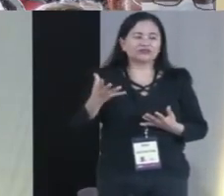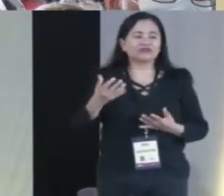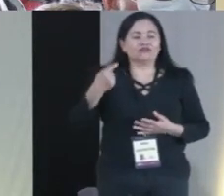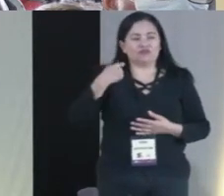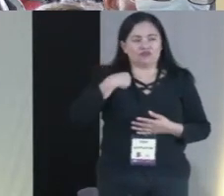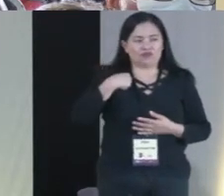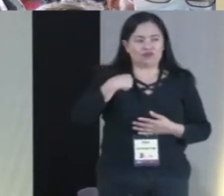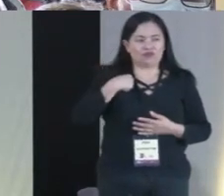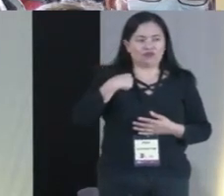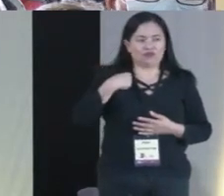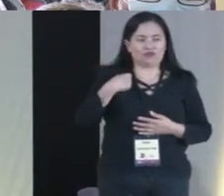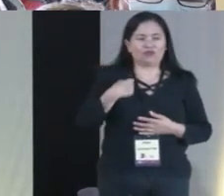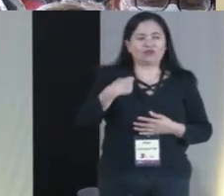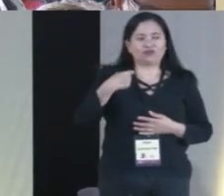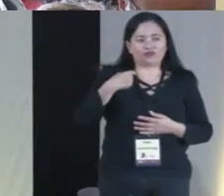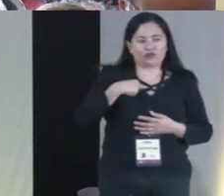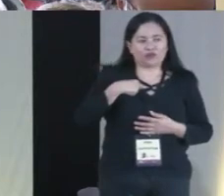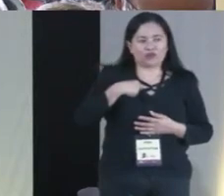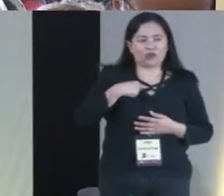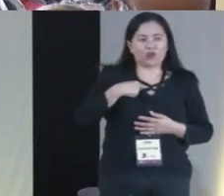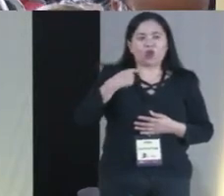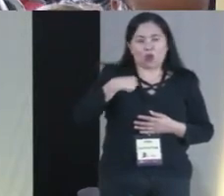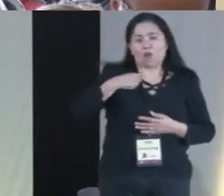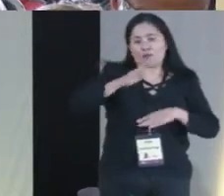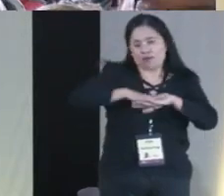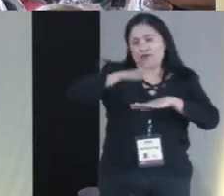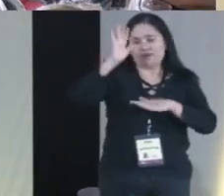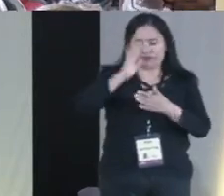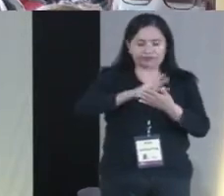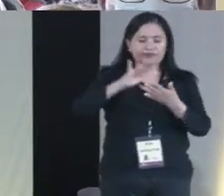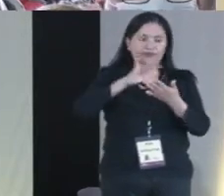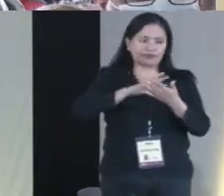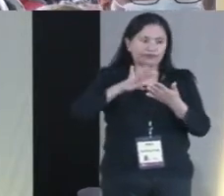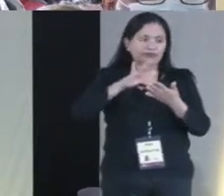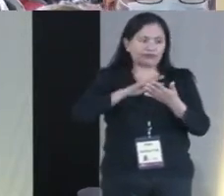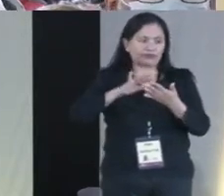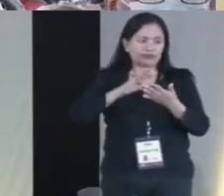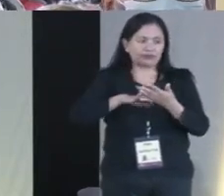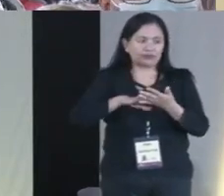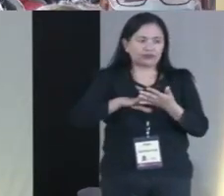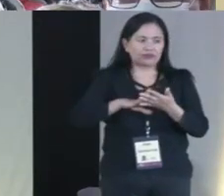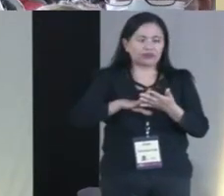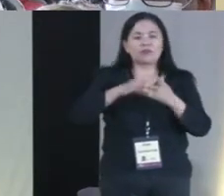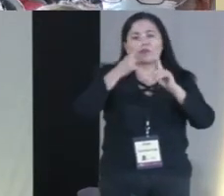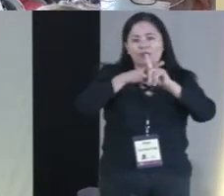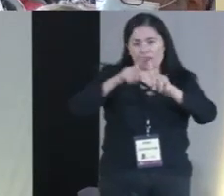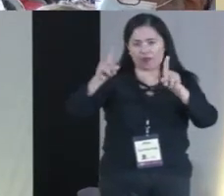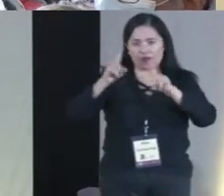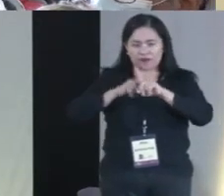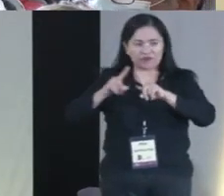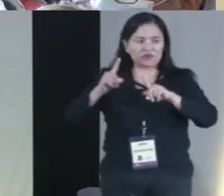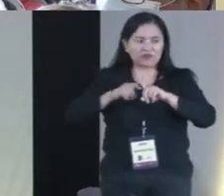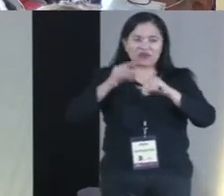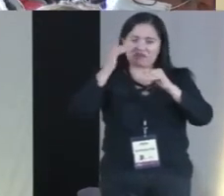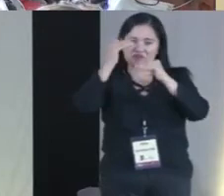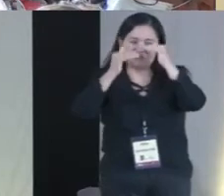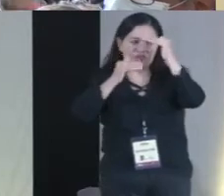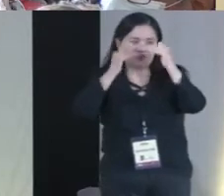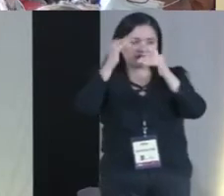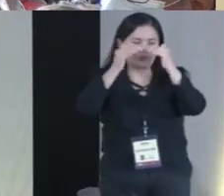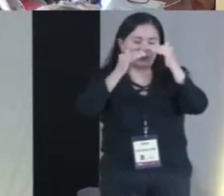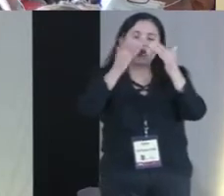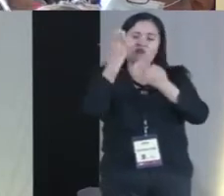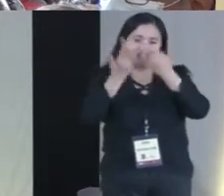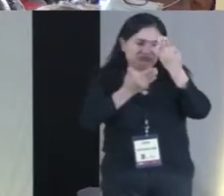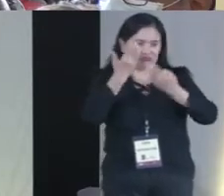Yo, mientras más leo y evoluciona, porque son diferentes grados o niveles